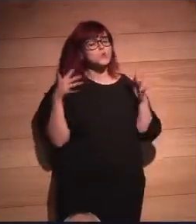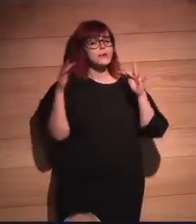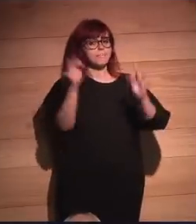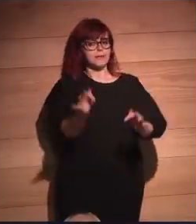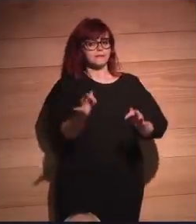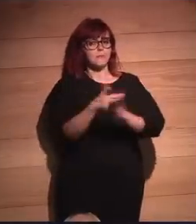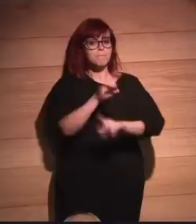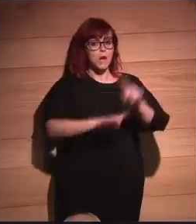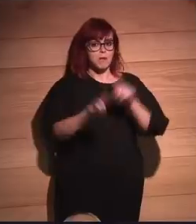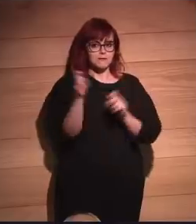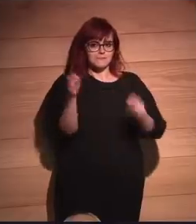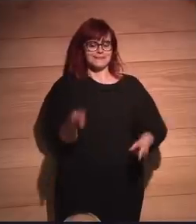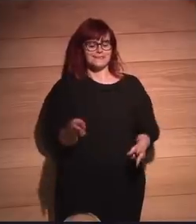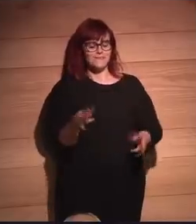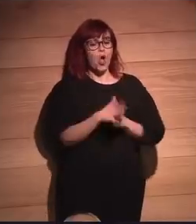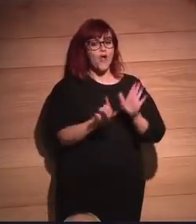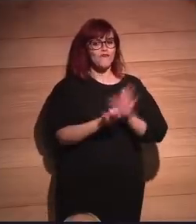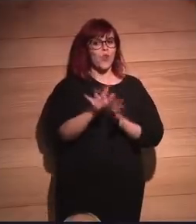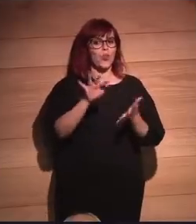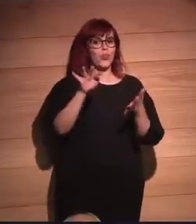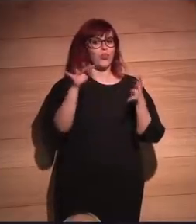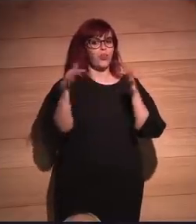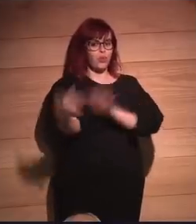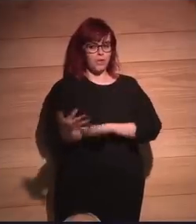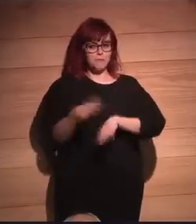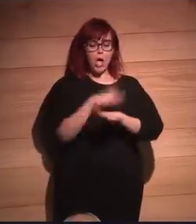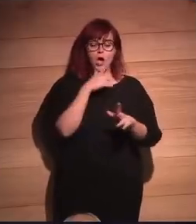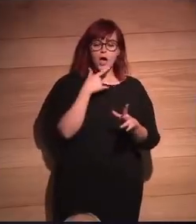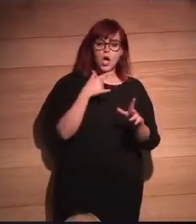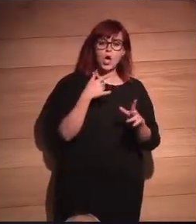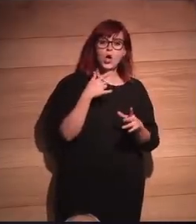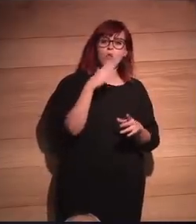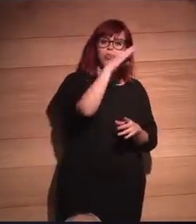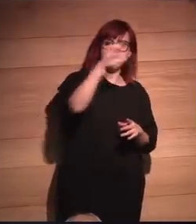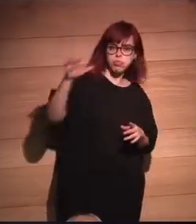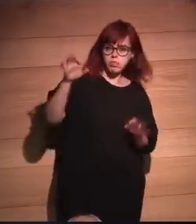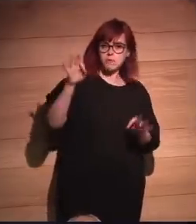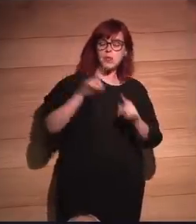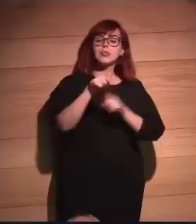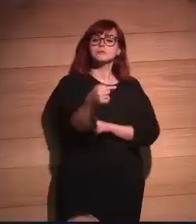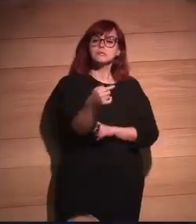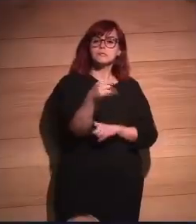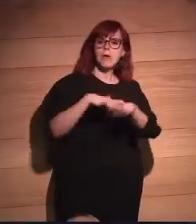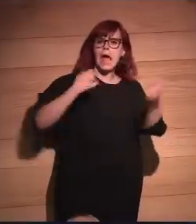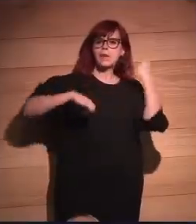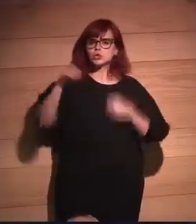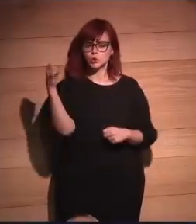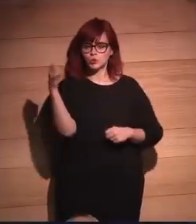más ningún problema. Eso ha ido evolucionando a la Comunidad Económica Europea, y luego se quiso ser